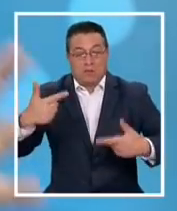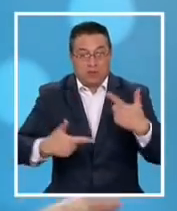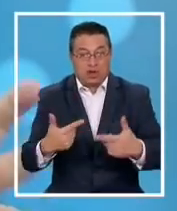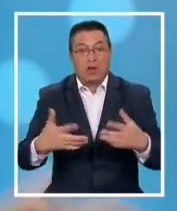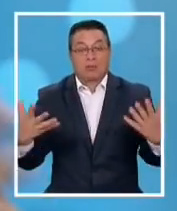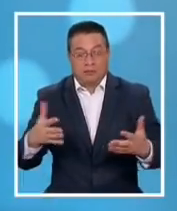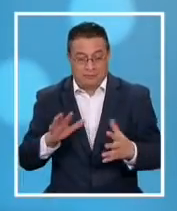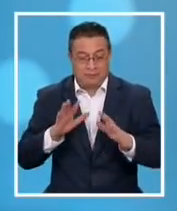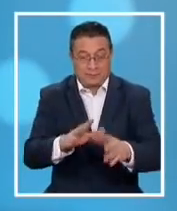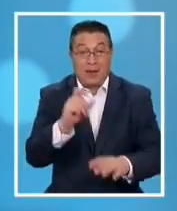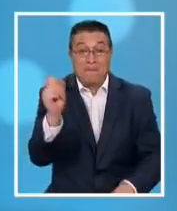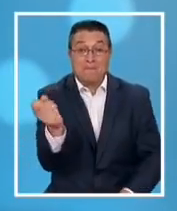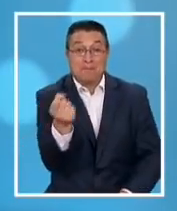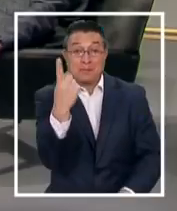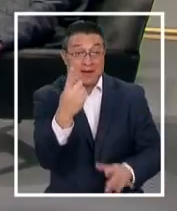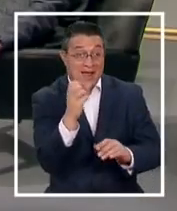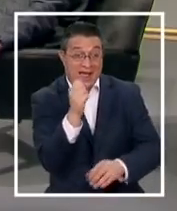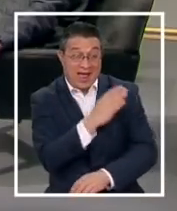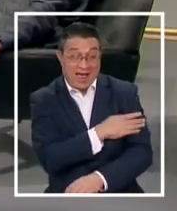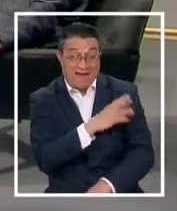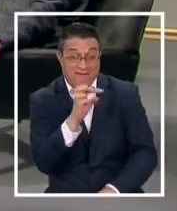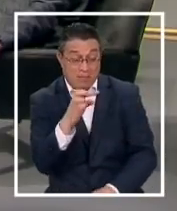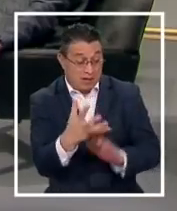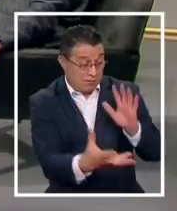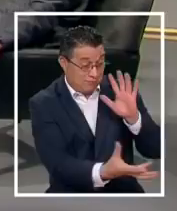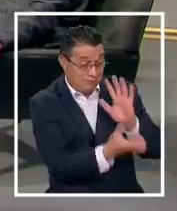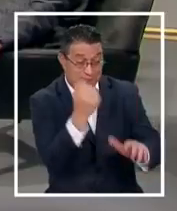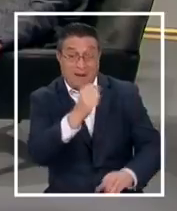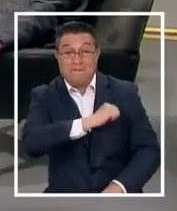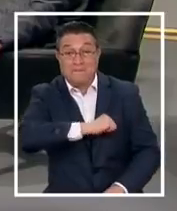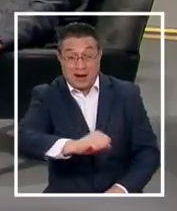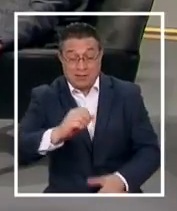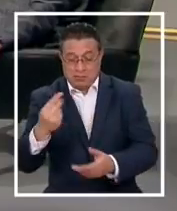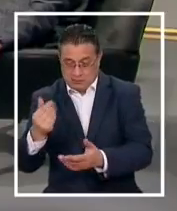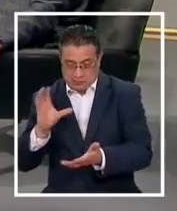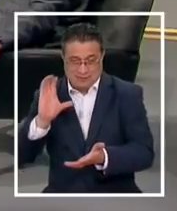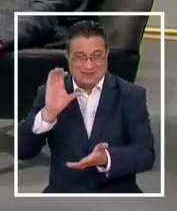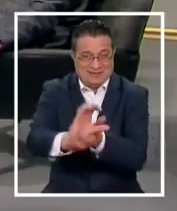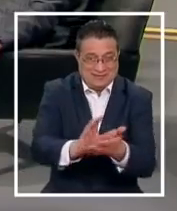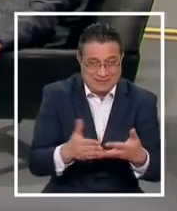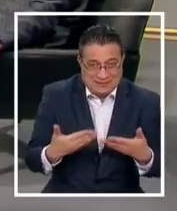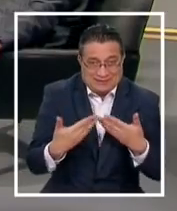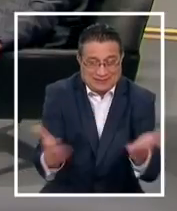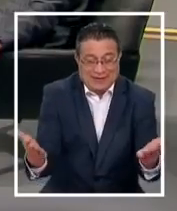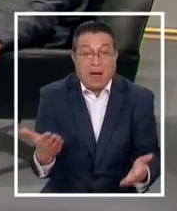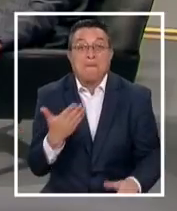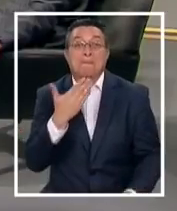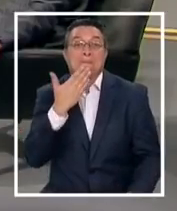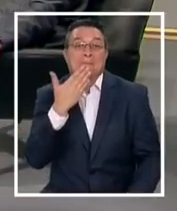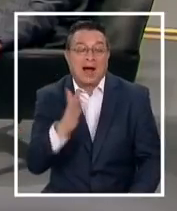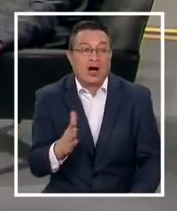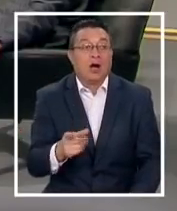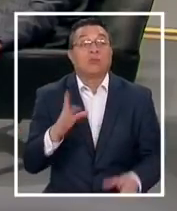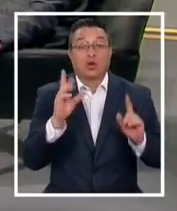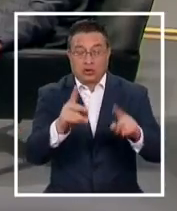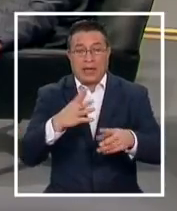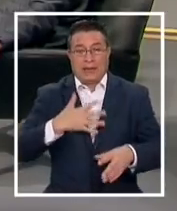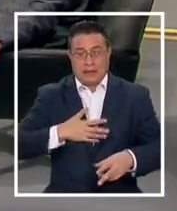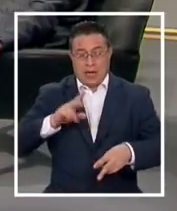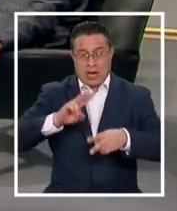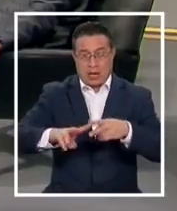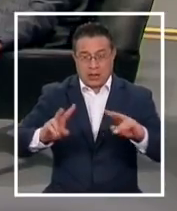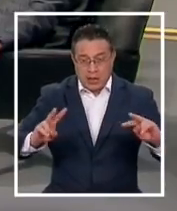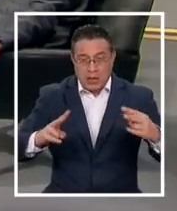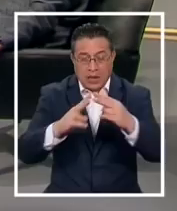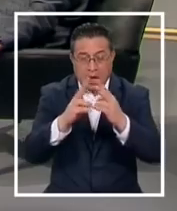para parar el primer retiro. Porque una vez que se abre esa compuerta, que tú le dijiste a la gente, mire, si usted quiere arreglar su casa, ya